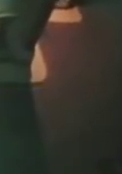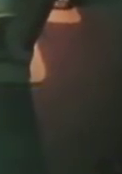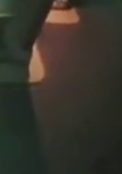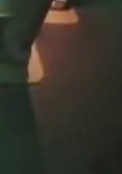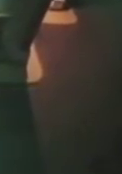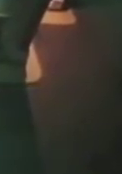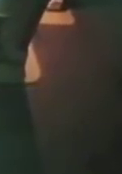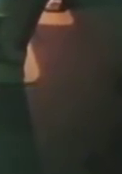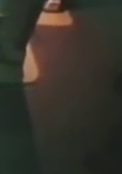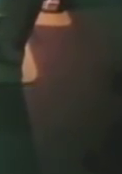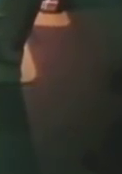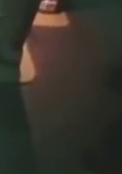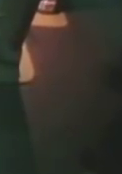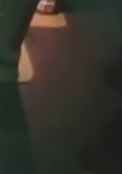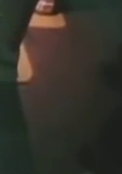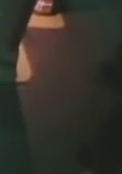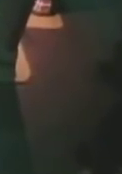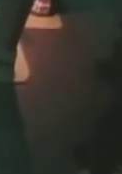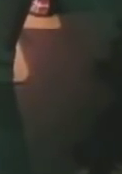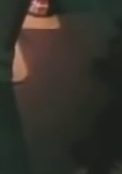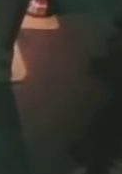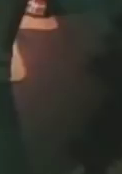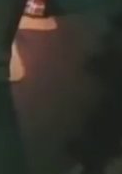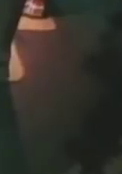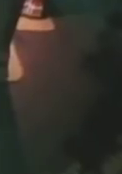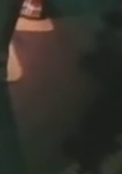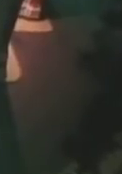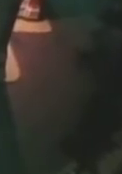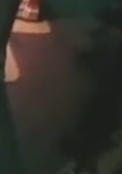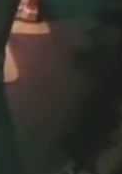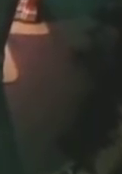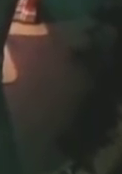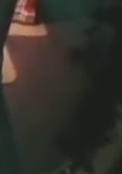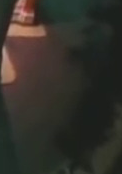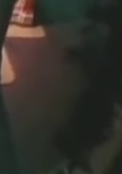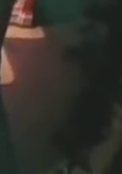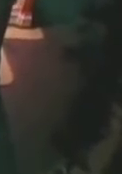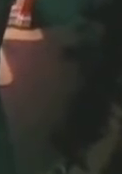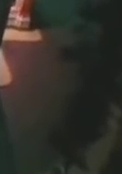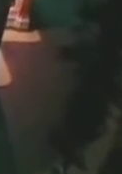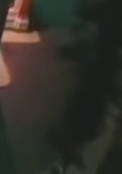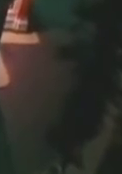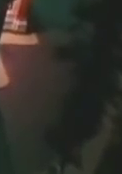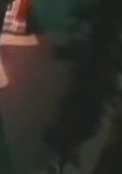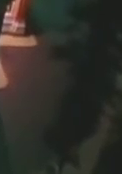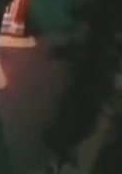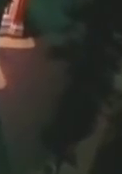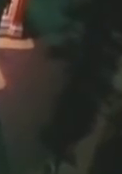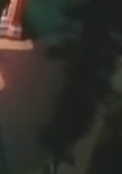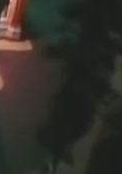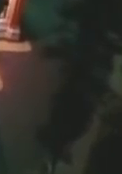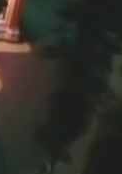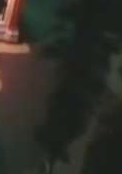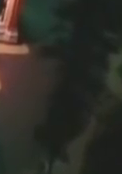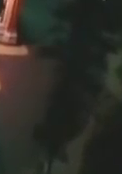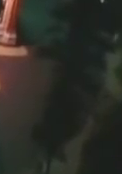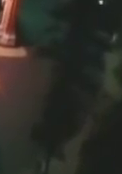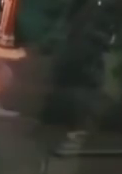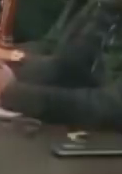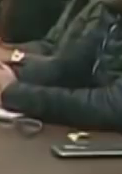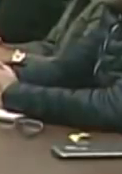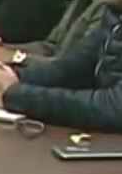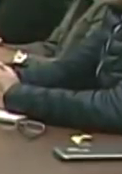comando presidencial, donde ofrecerá su mensaje al pueblo. Buenas noches a toda Venezuela.